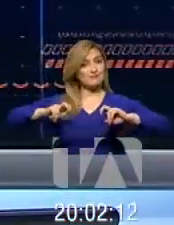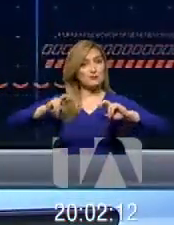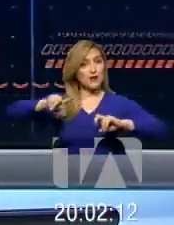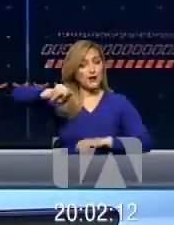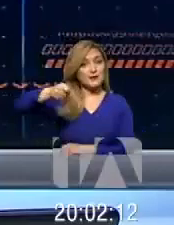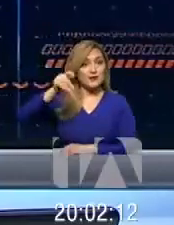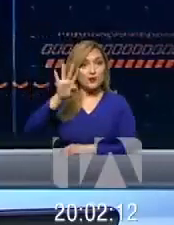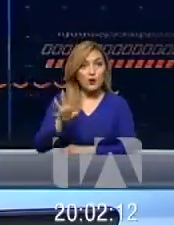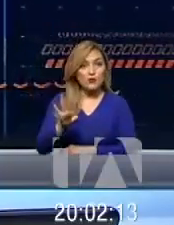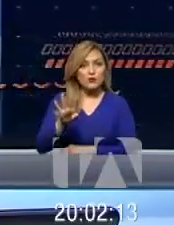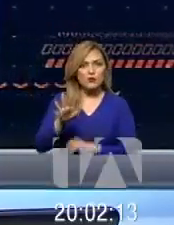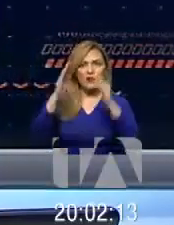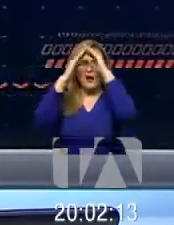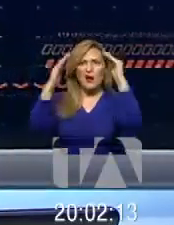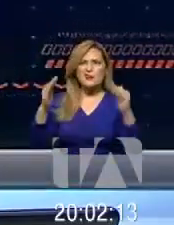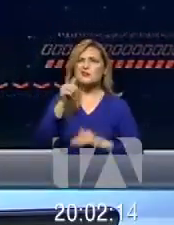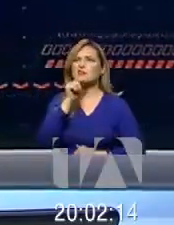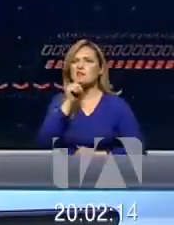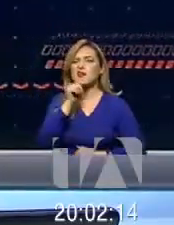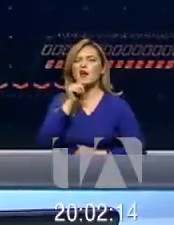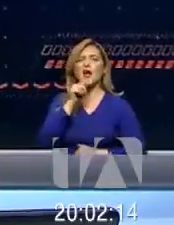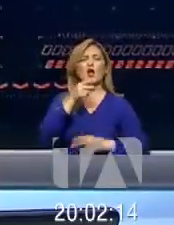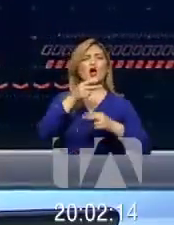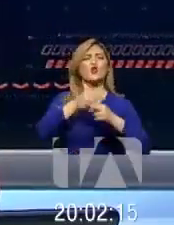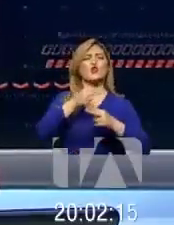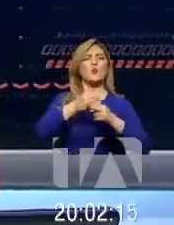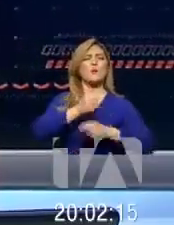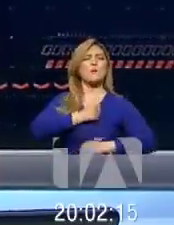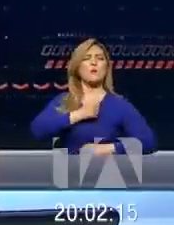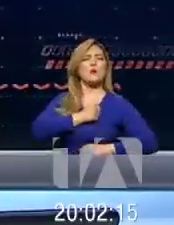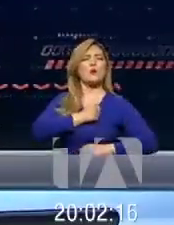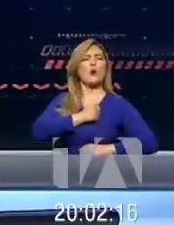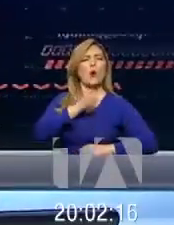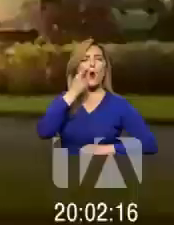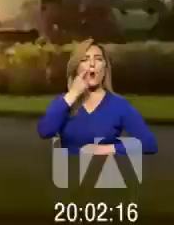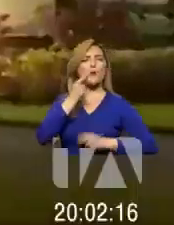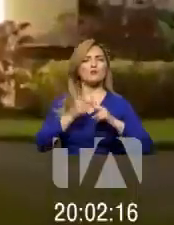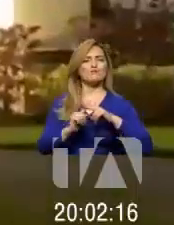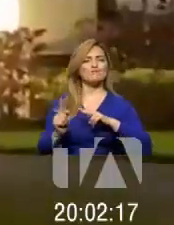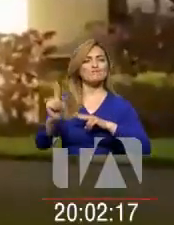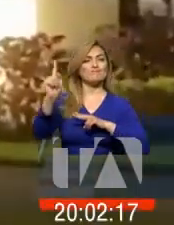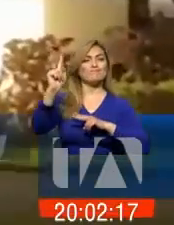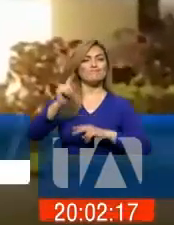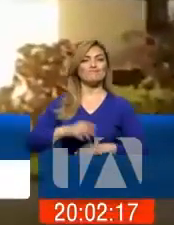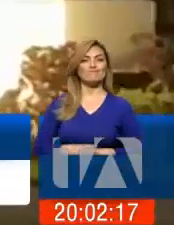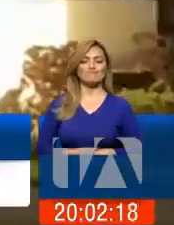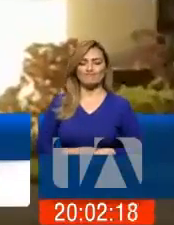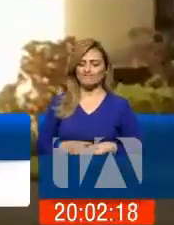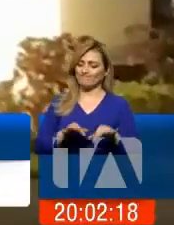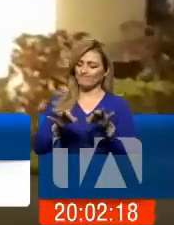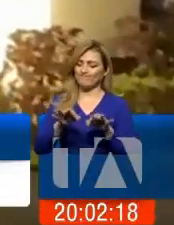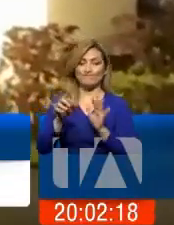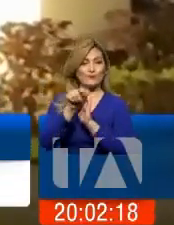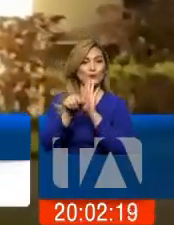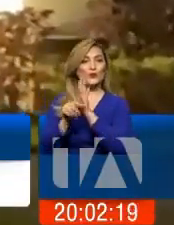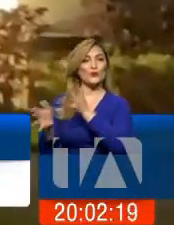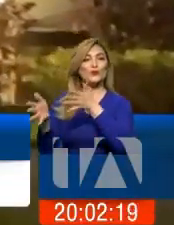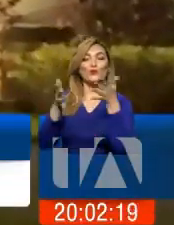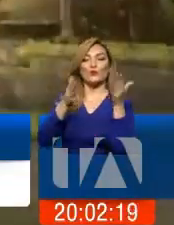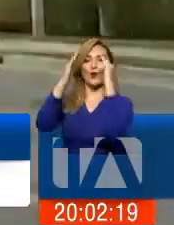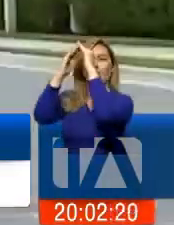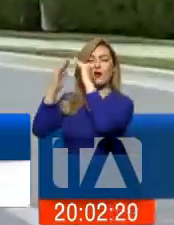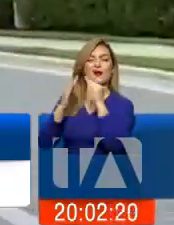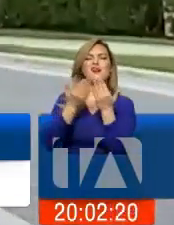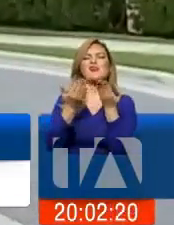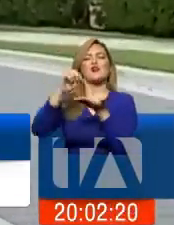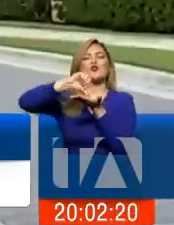de Daniel Salcedo, quien es prófugo de la justicia. Aquí empezamos. Se trata de una urbanización exclusiva en la Florida.